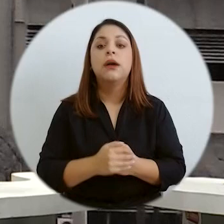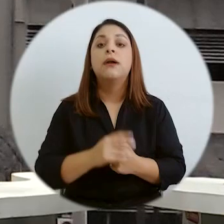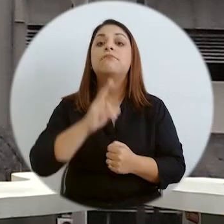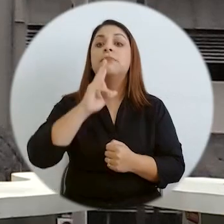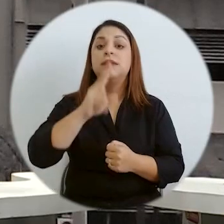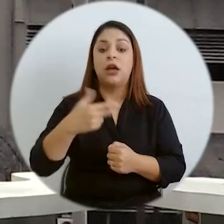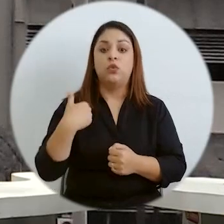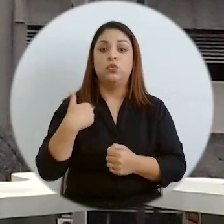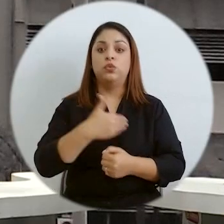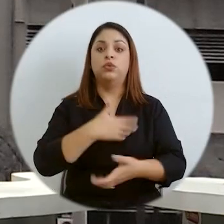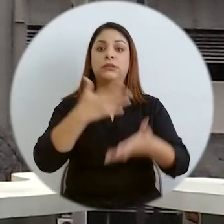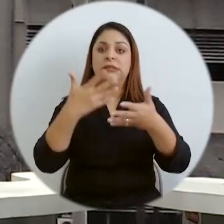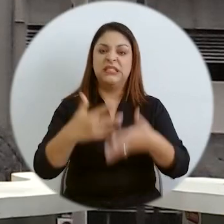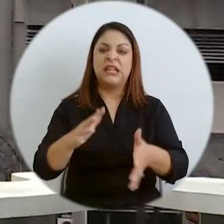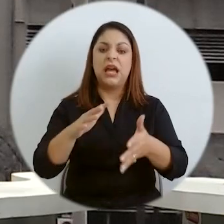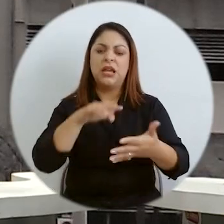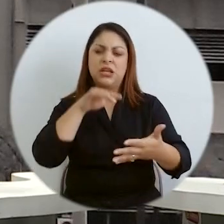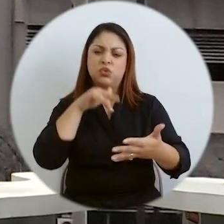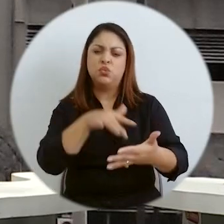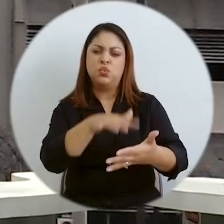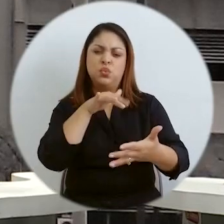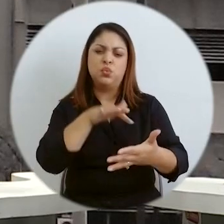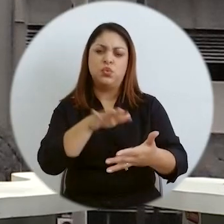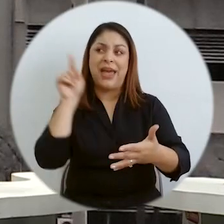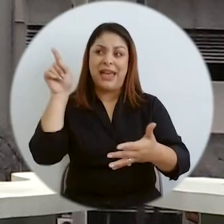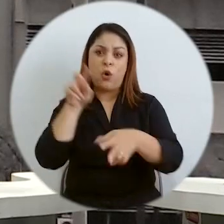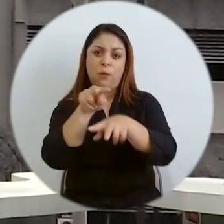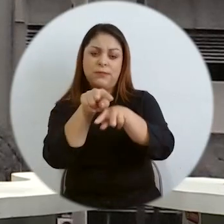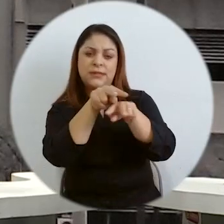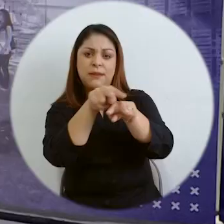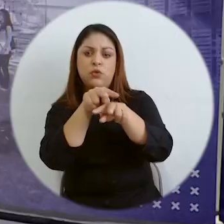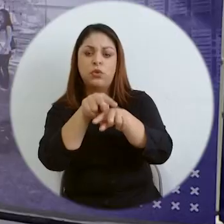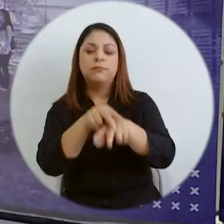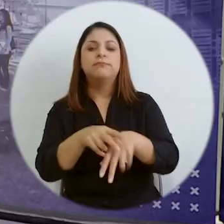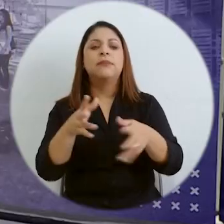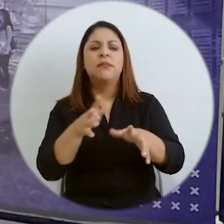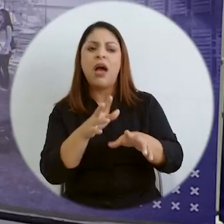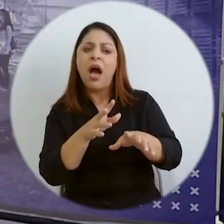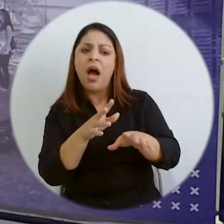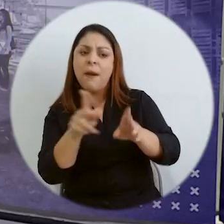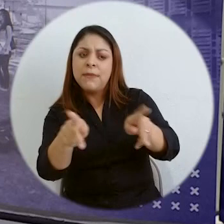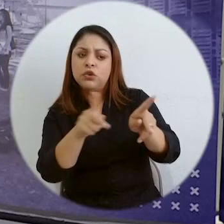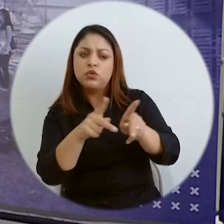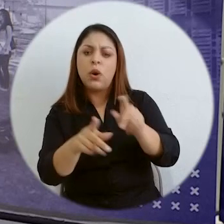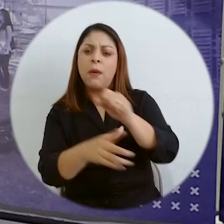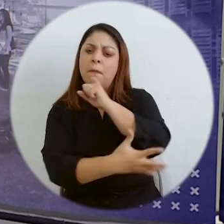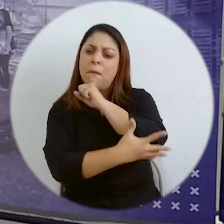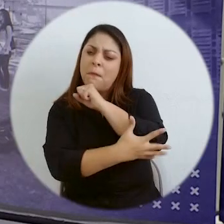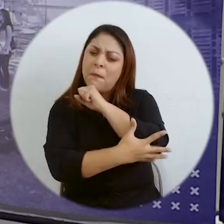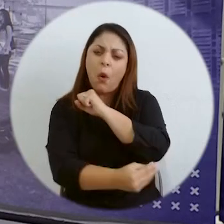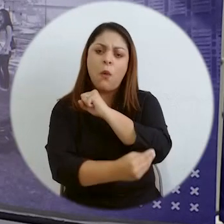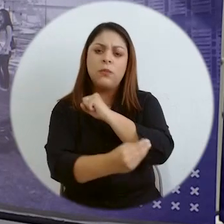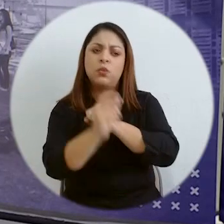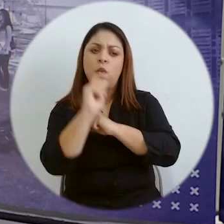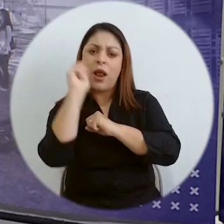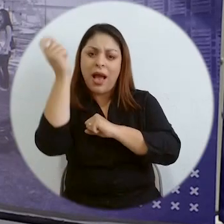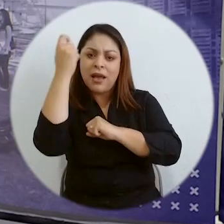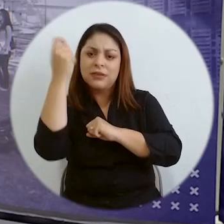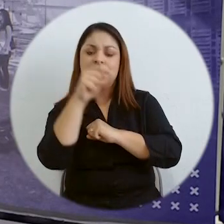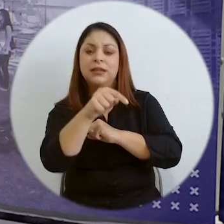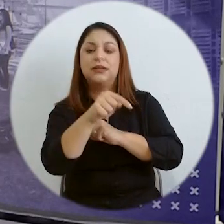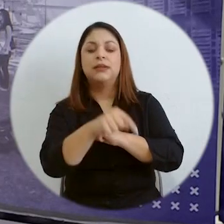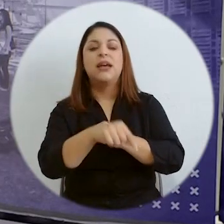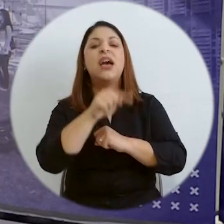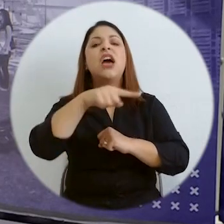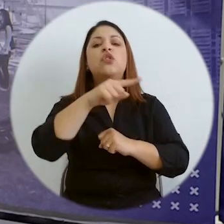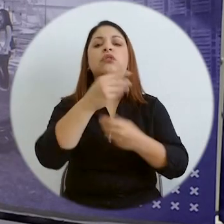nosotros hemos hecho estudios en el observatorio donde la gente más pobre en Guanacaste es la gente